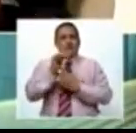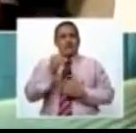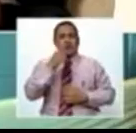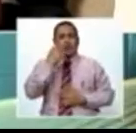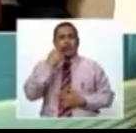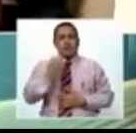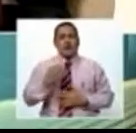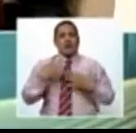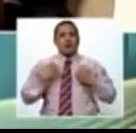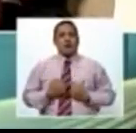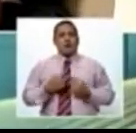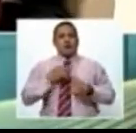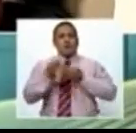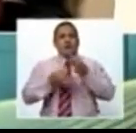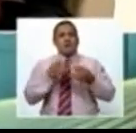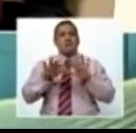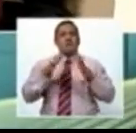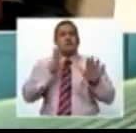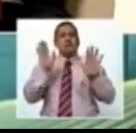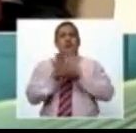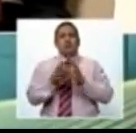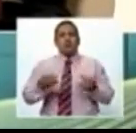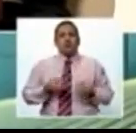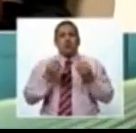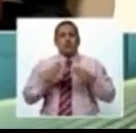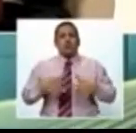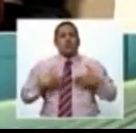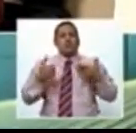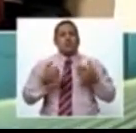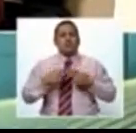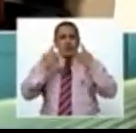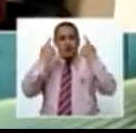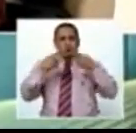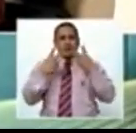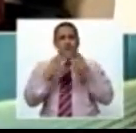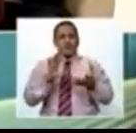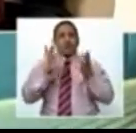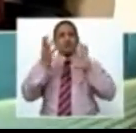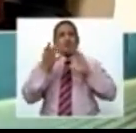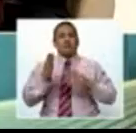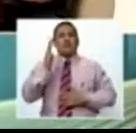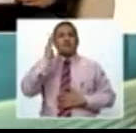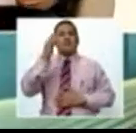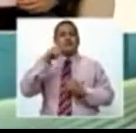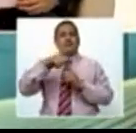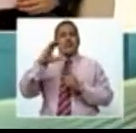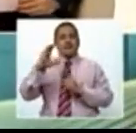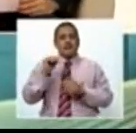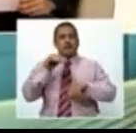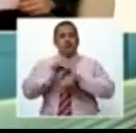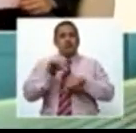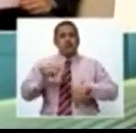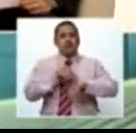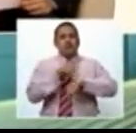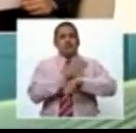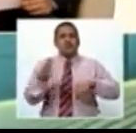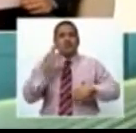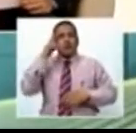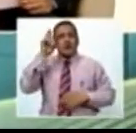Cavani. Más o menos, ¿cómo podríamos definir los cambios que ha dado el Tribunal Constitucional sobre el plazo